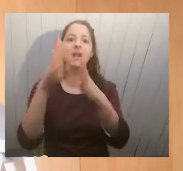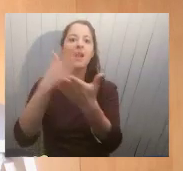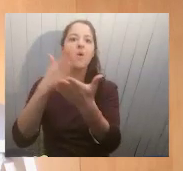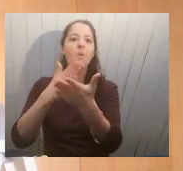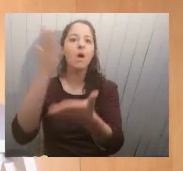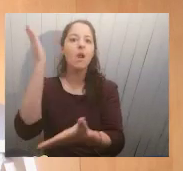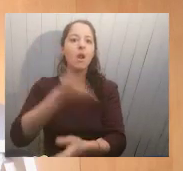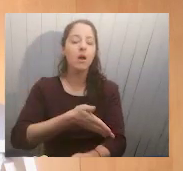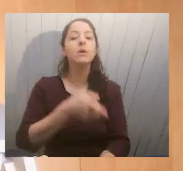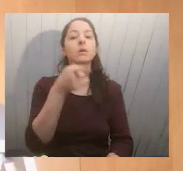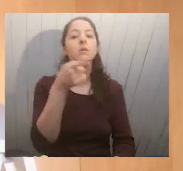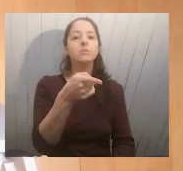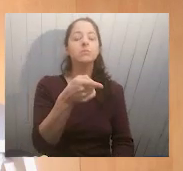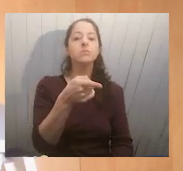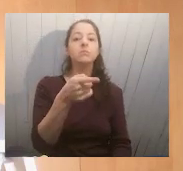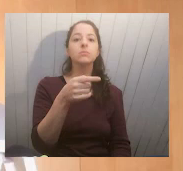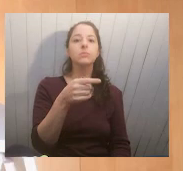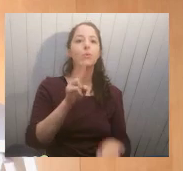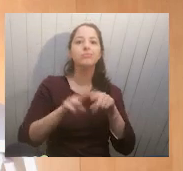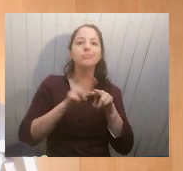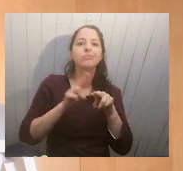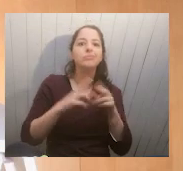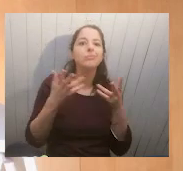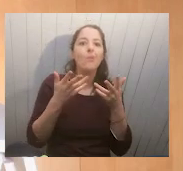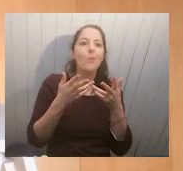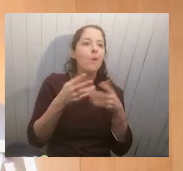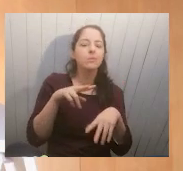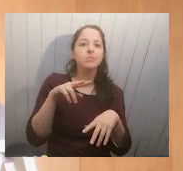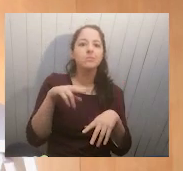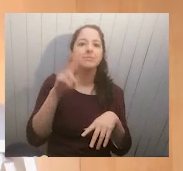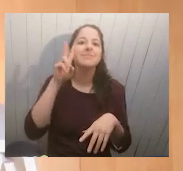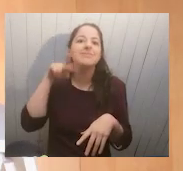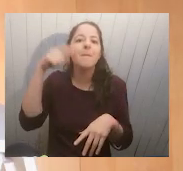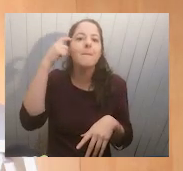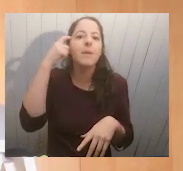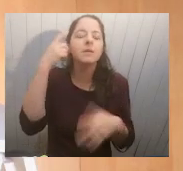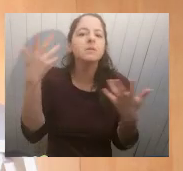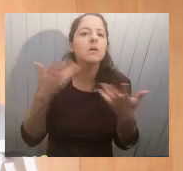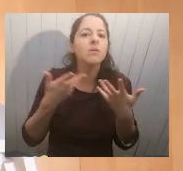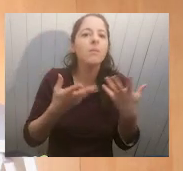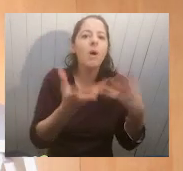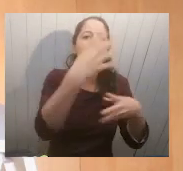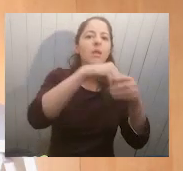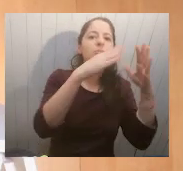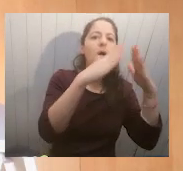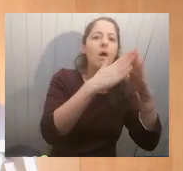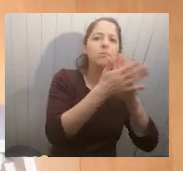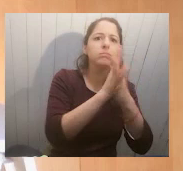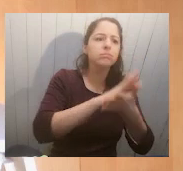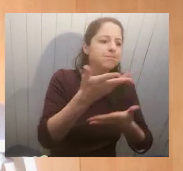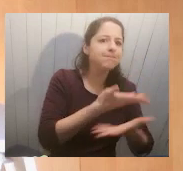cierto necesaria que el gobierno, en palabras de Mañalich, consideró un error, se hizo sin prever el trabajo que esto supone y